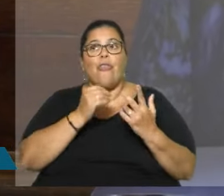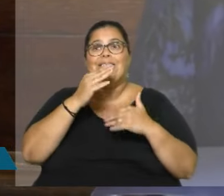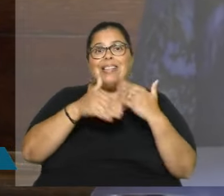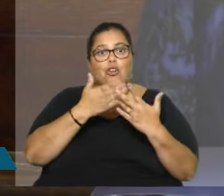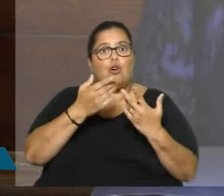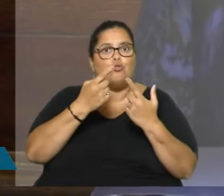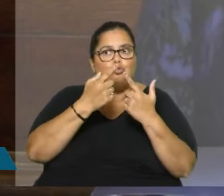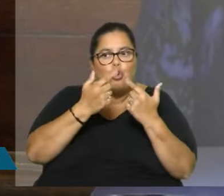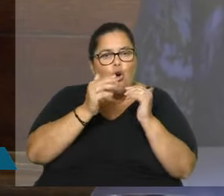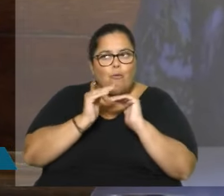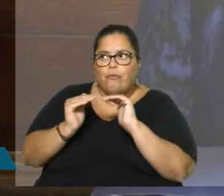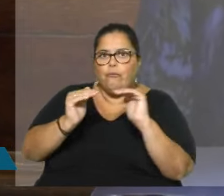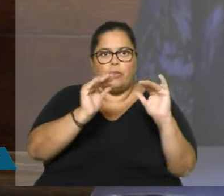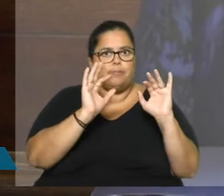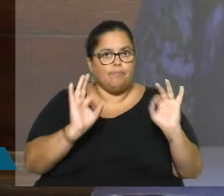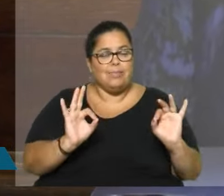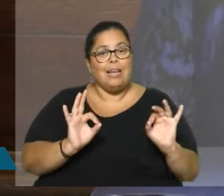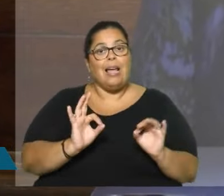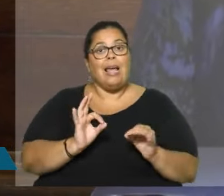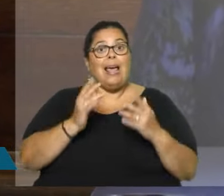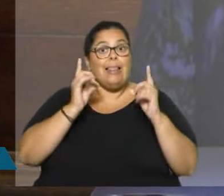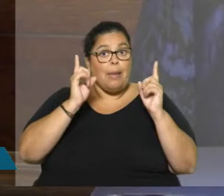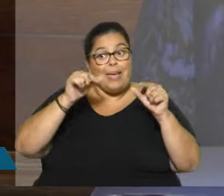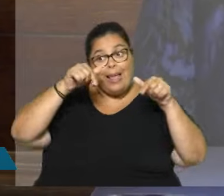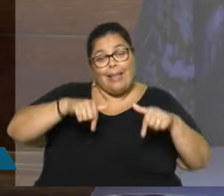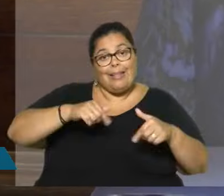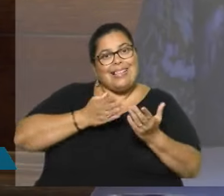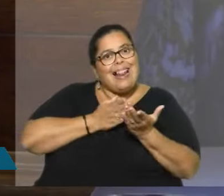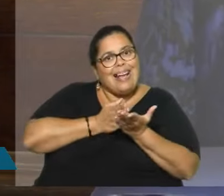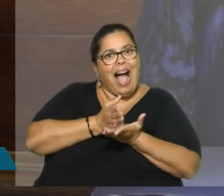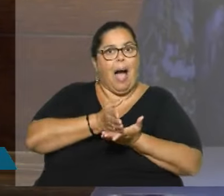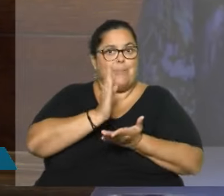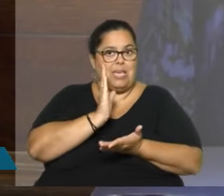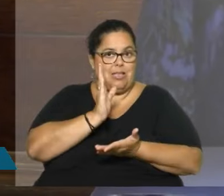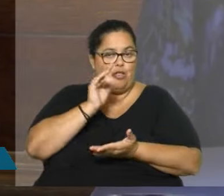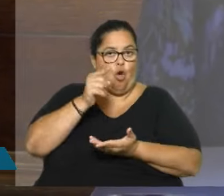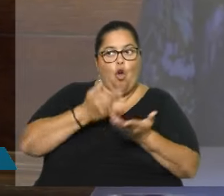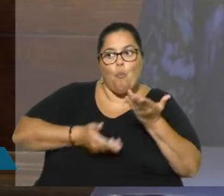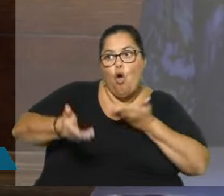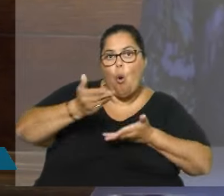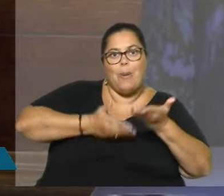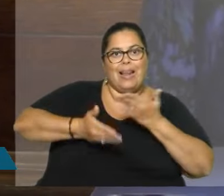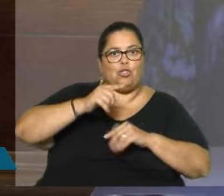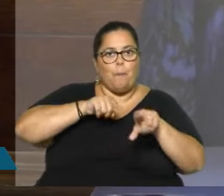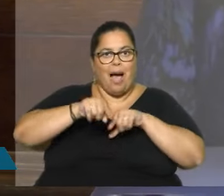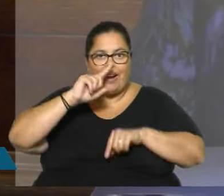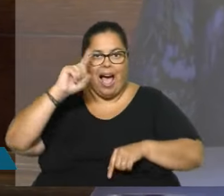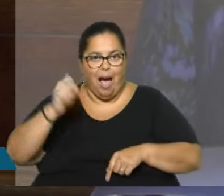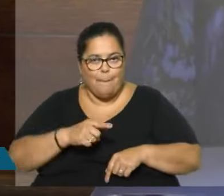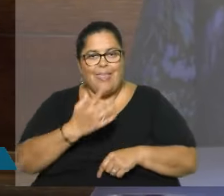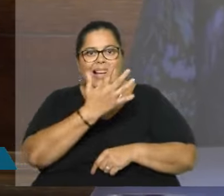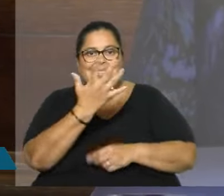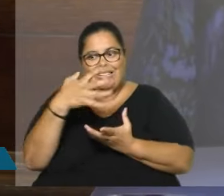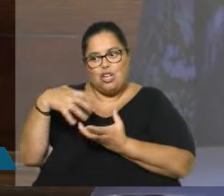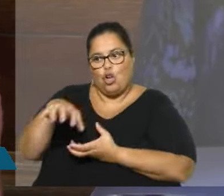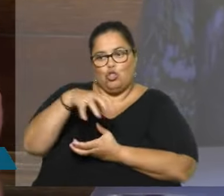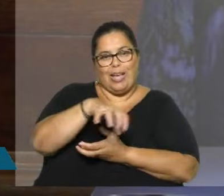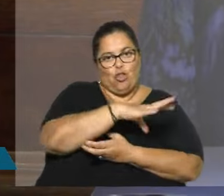estándar en última instancia Ese es el camino hacia una cooperación más rápida en los cinco sectores cubiertos por